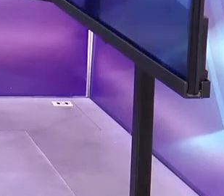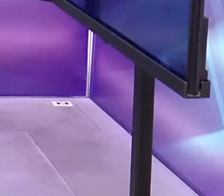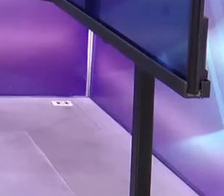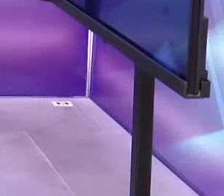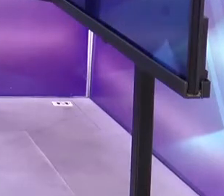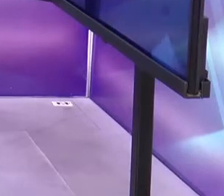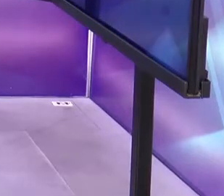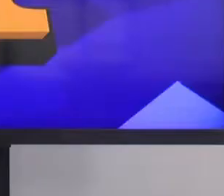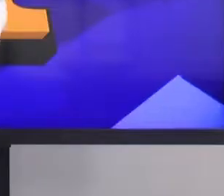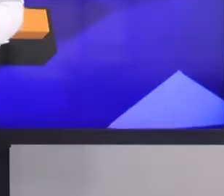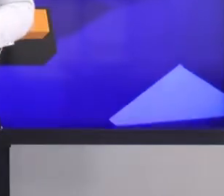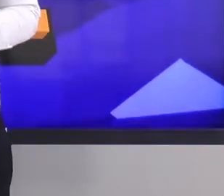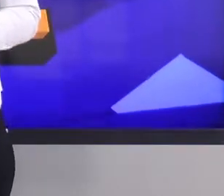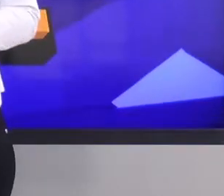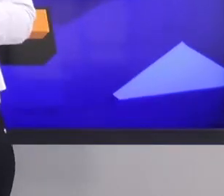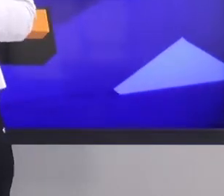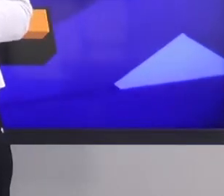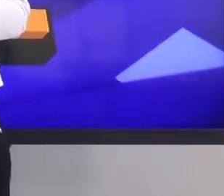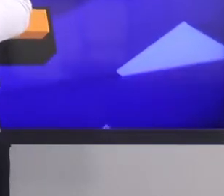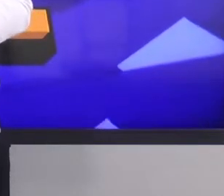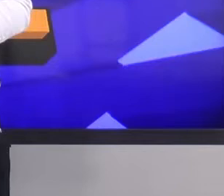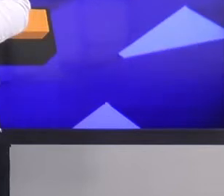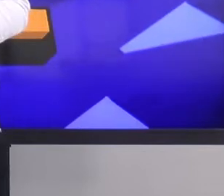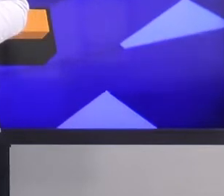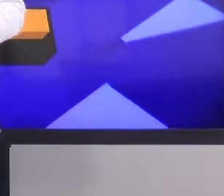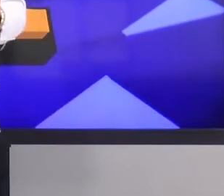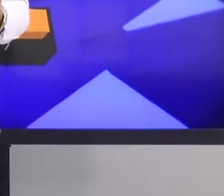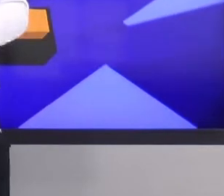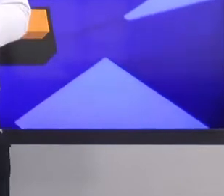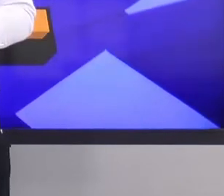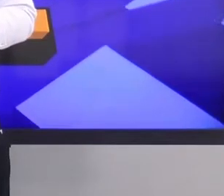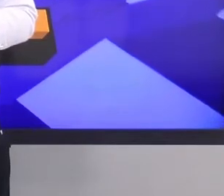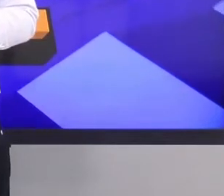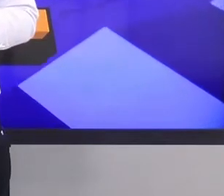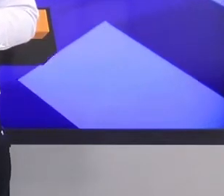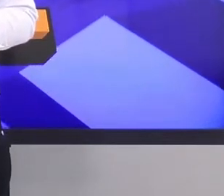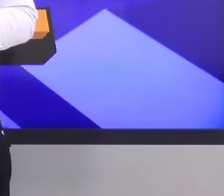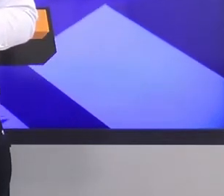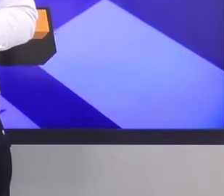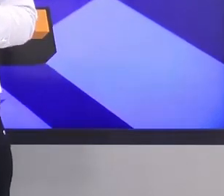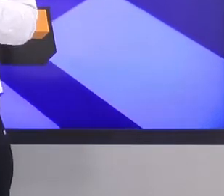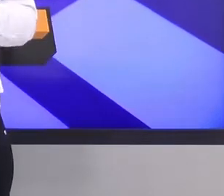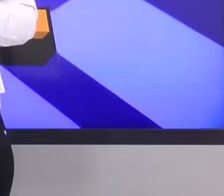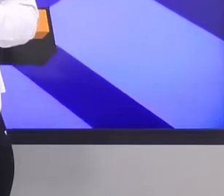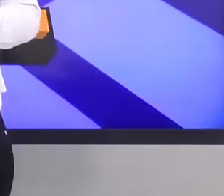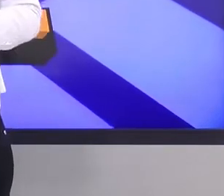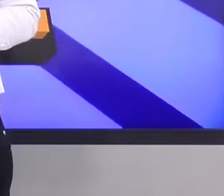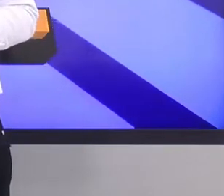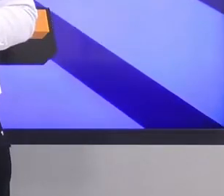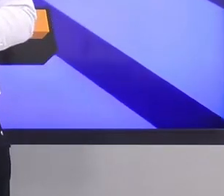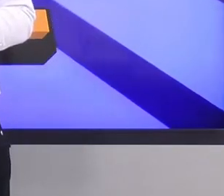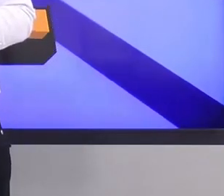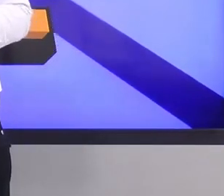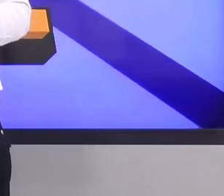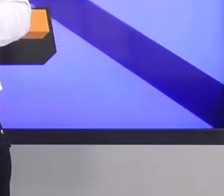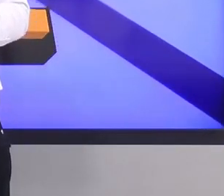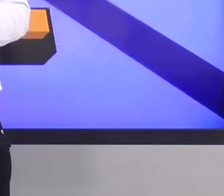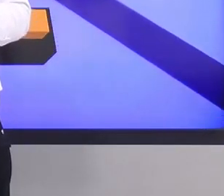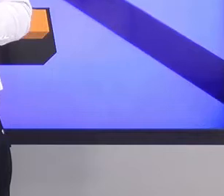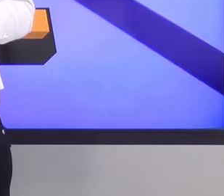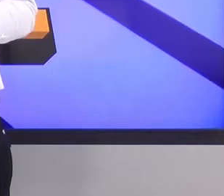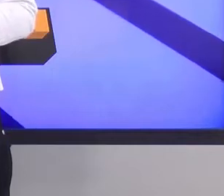titulares luego de 24 horas de haberse conocido un posible paro armado por parte de la ln en 6 departamentos del país incluido